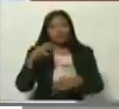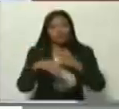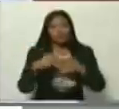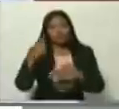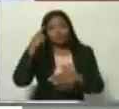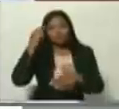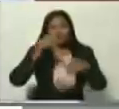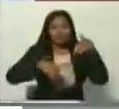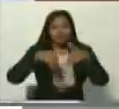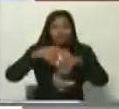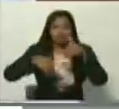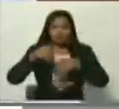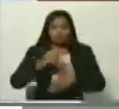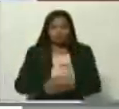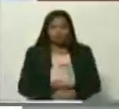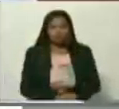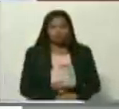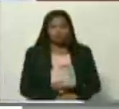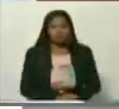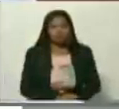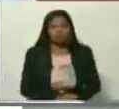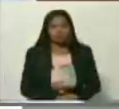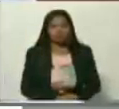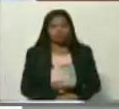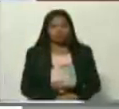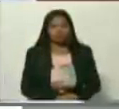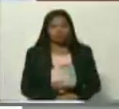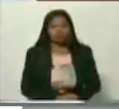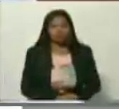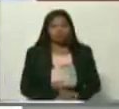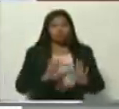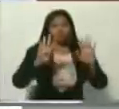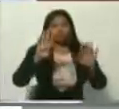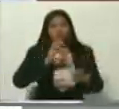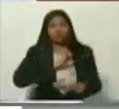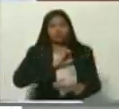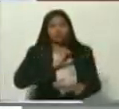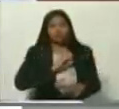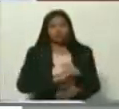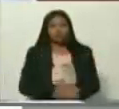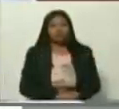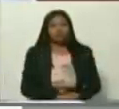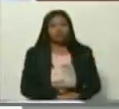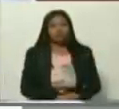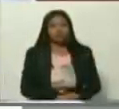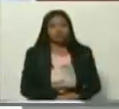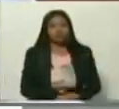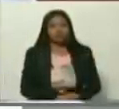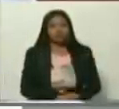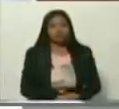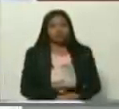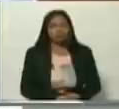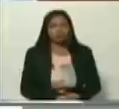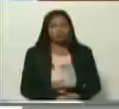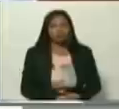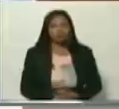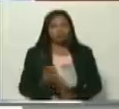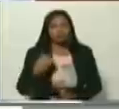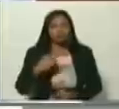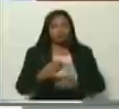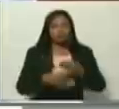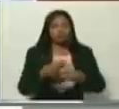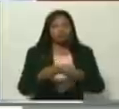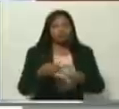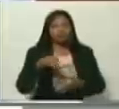las elecciones, 9 de enero, ¿verdad?, donde se deben realizar en el estado Barinas, en